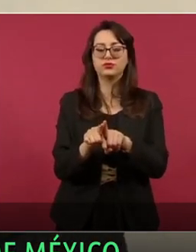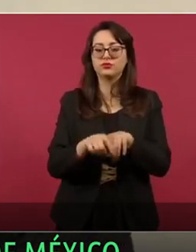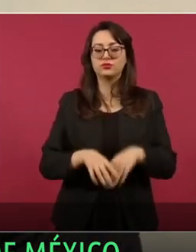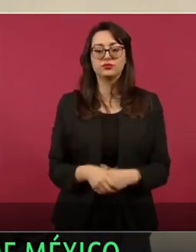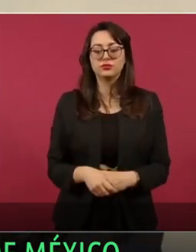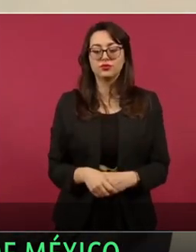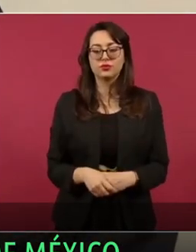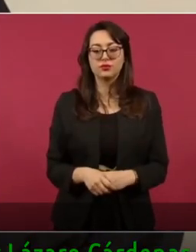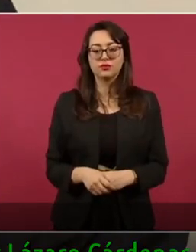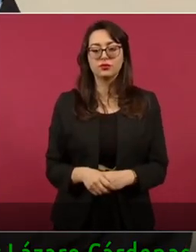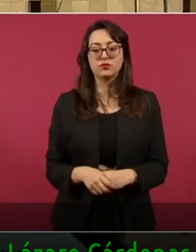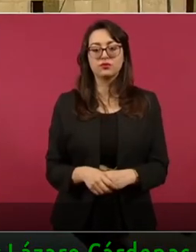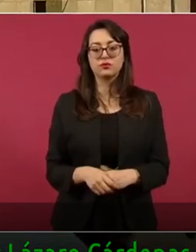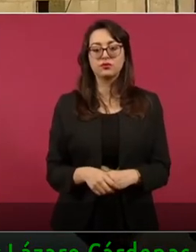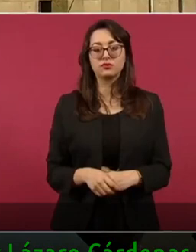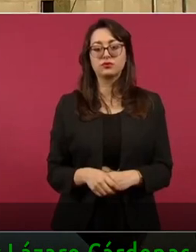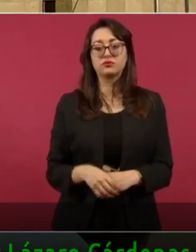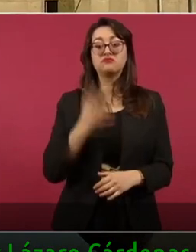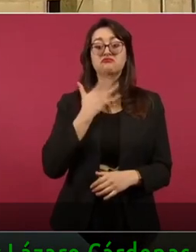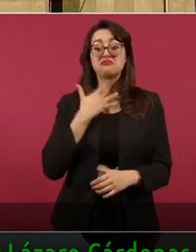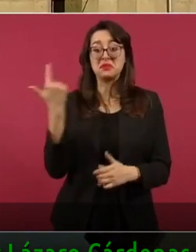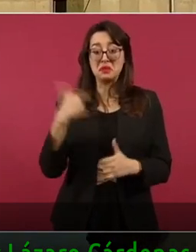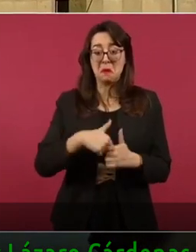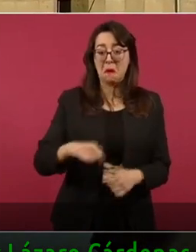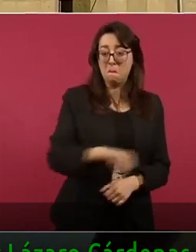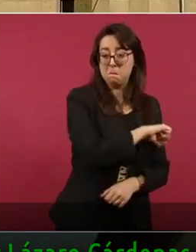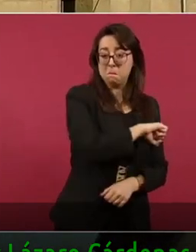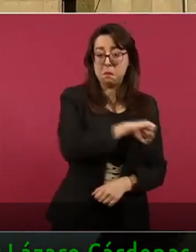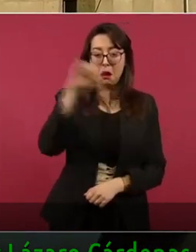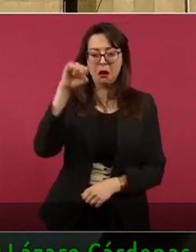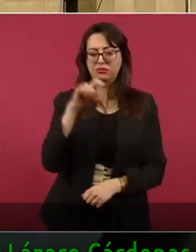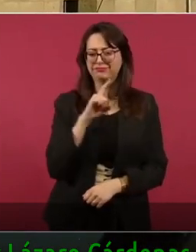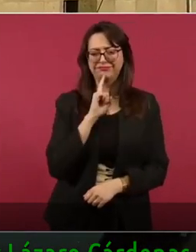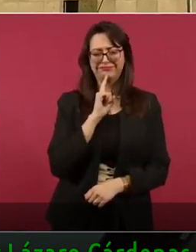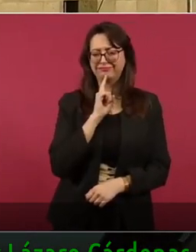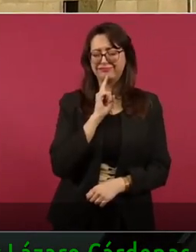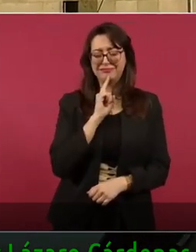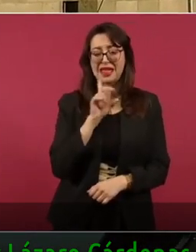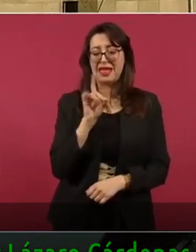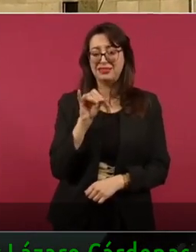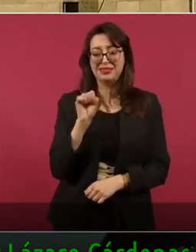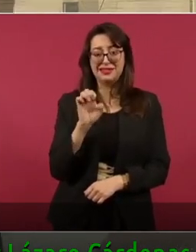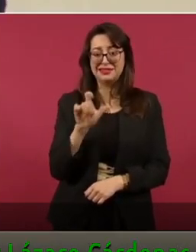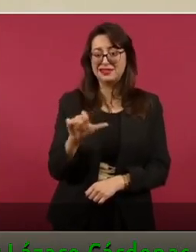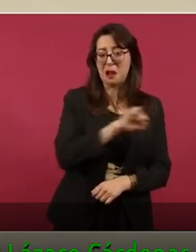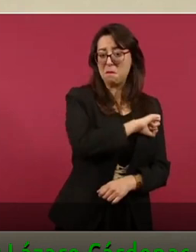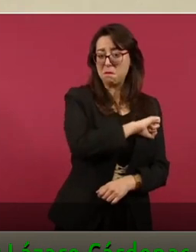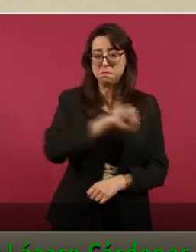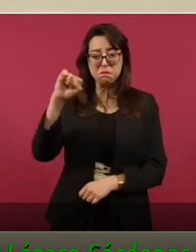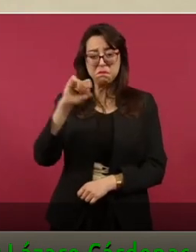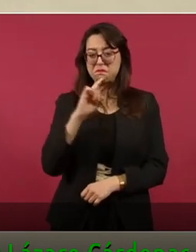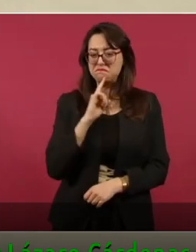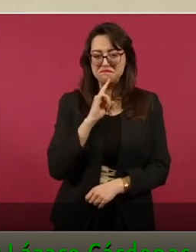No aumentado el precio de las gasolinas ni del diesel el gas